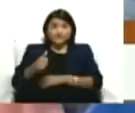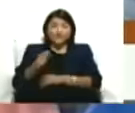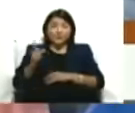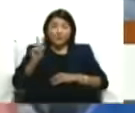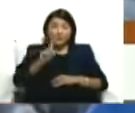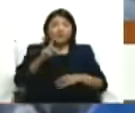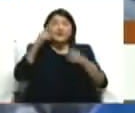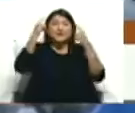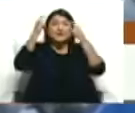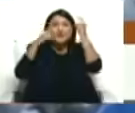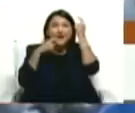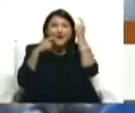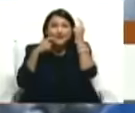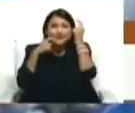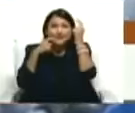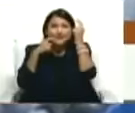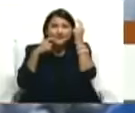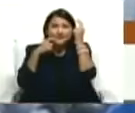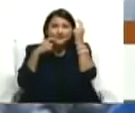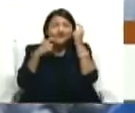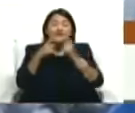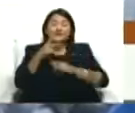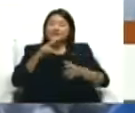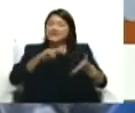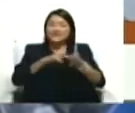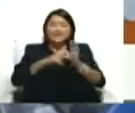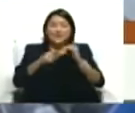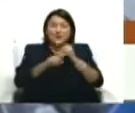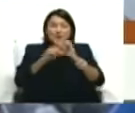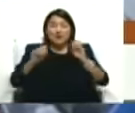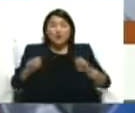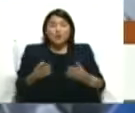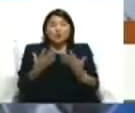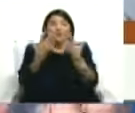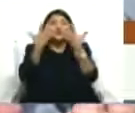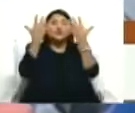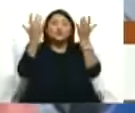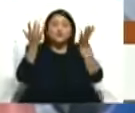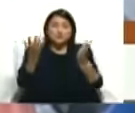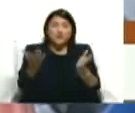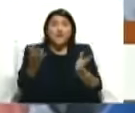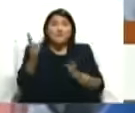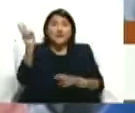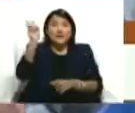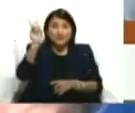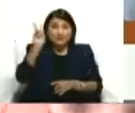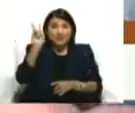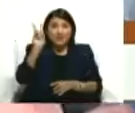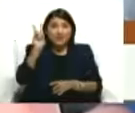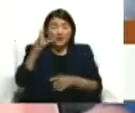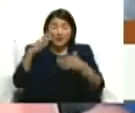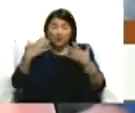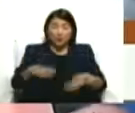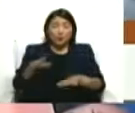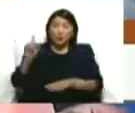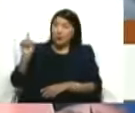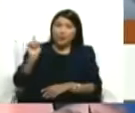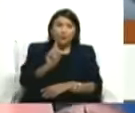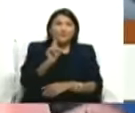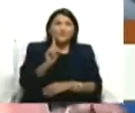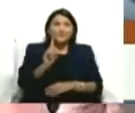siempre decimos llegó el rayo de luz para Venezuela. Llegó de una forma estruendosa.